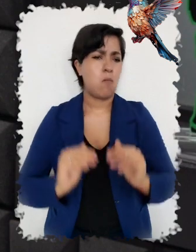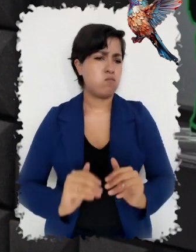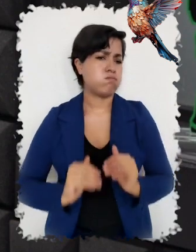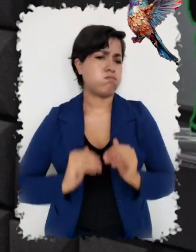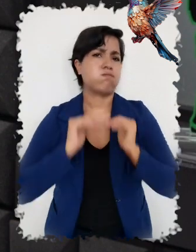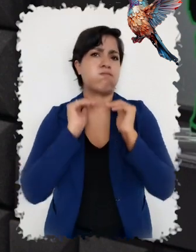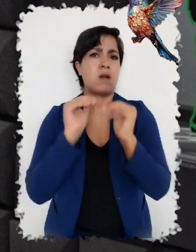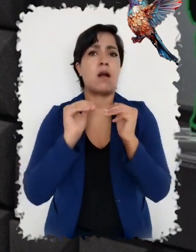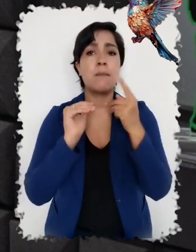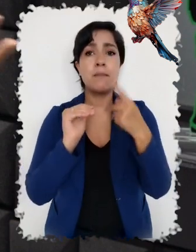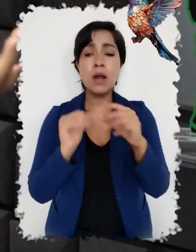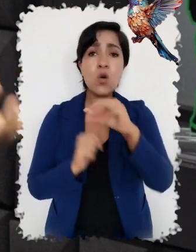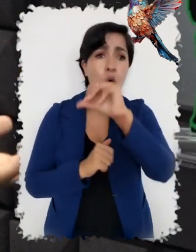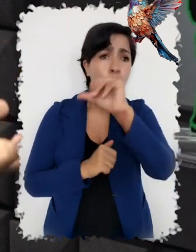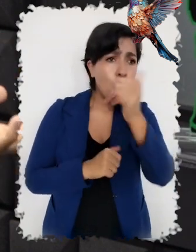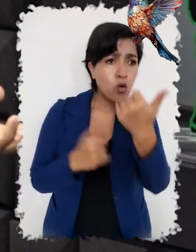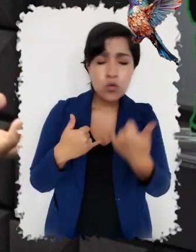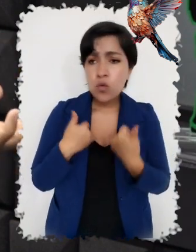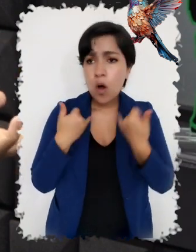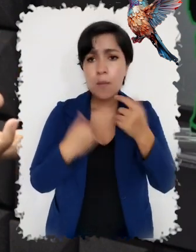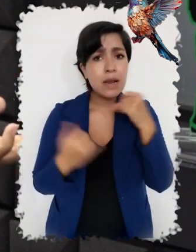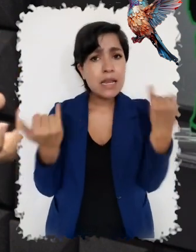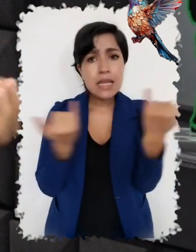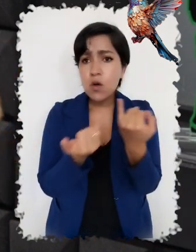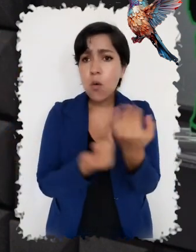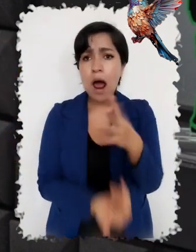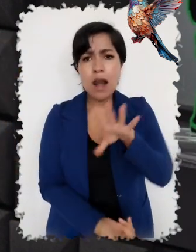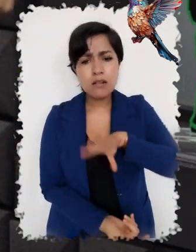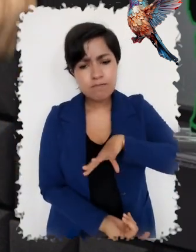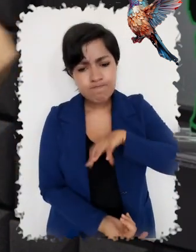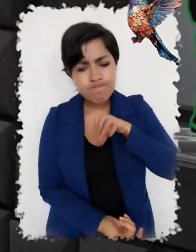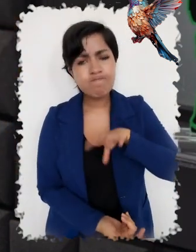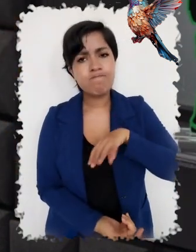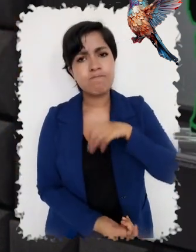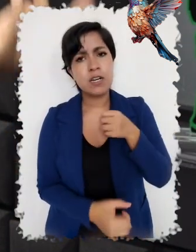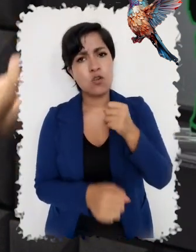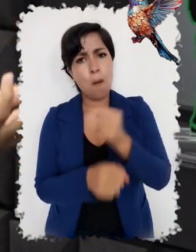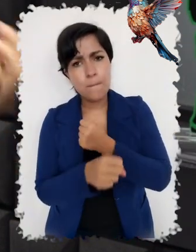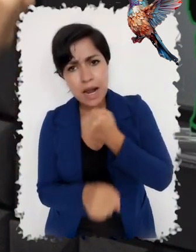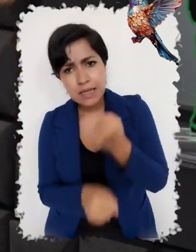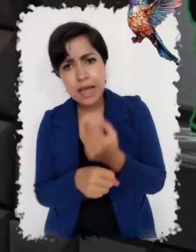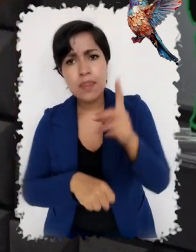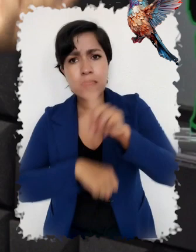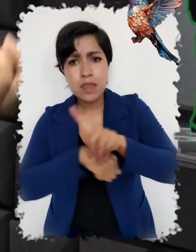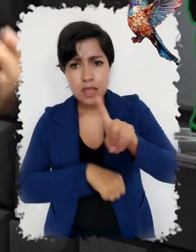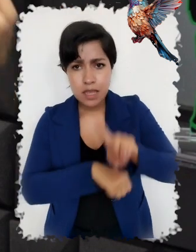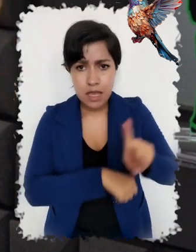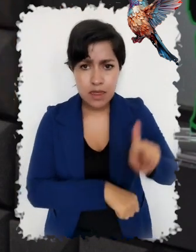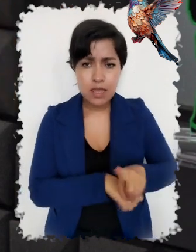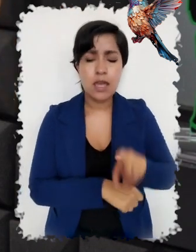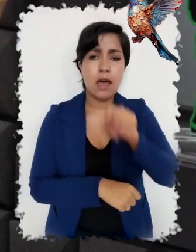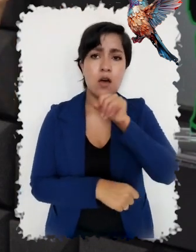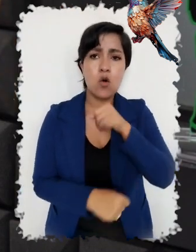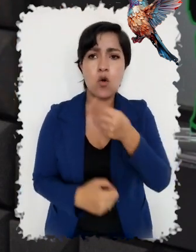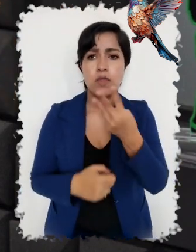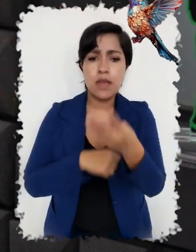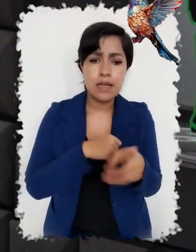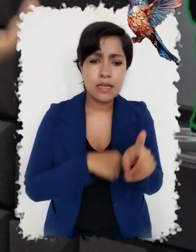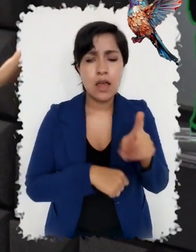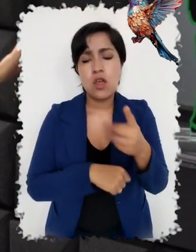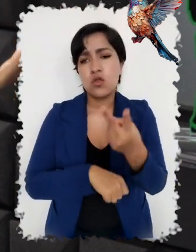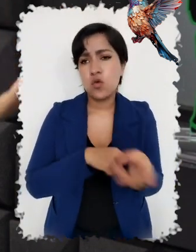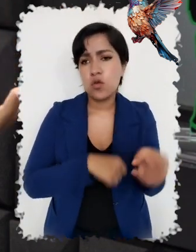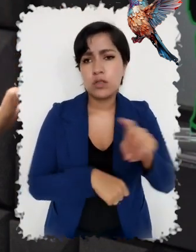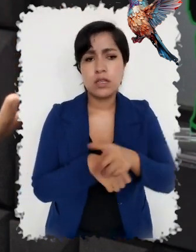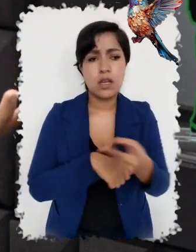nosotros decimos Oye pero también los otros se esforzaron o seaa también los otros están entrenando todos los días cada tercer día están